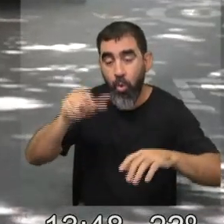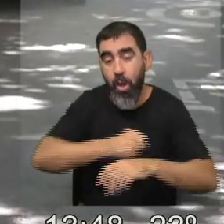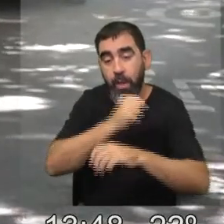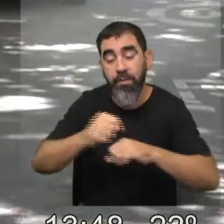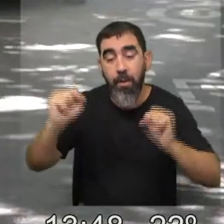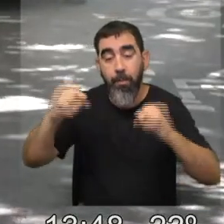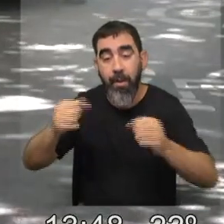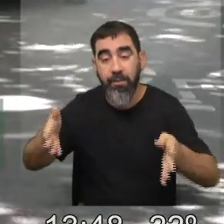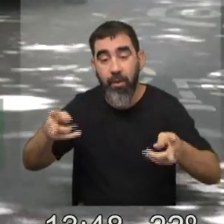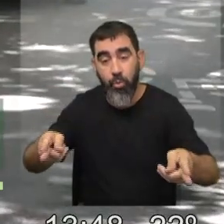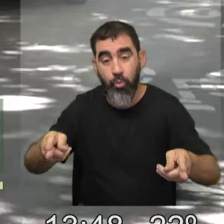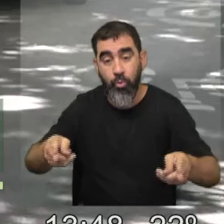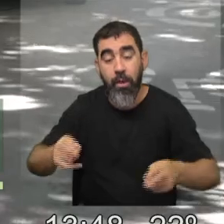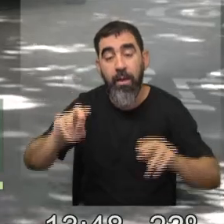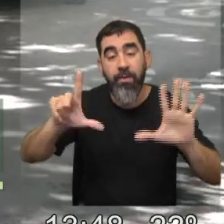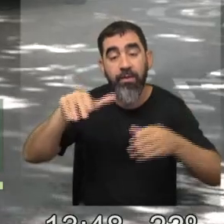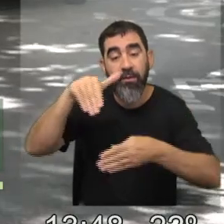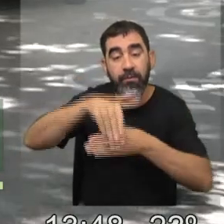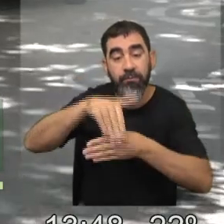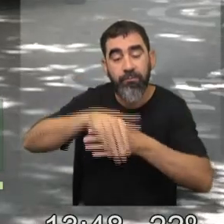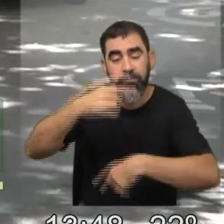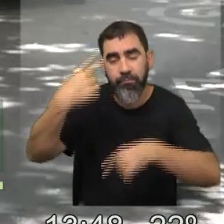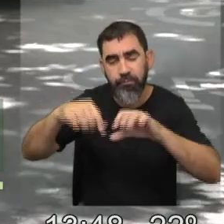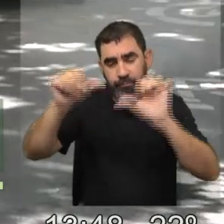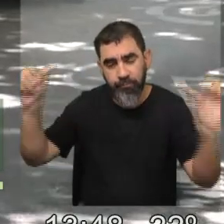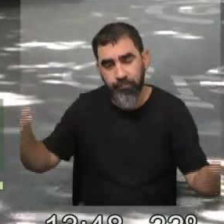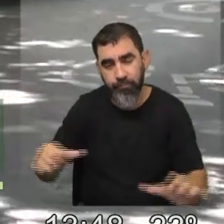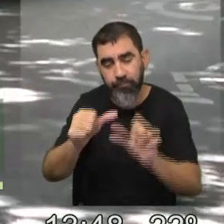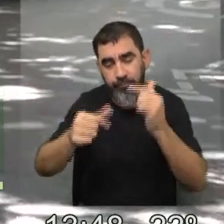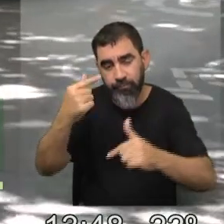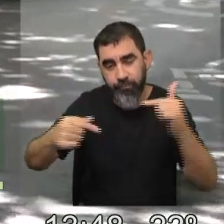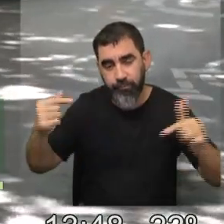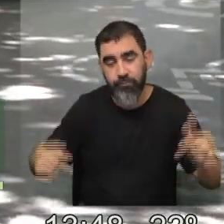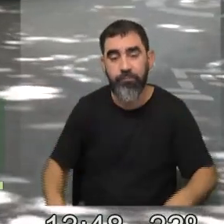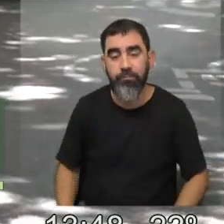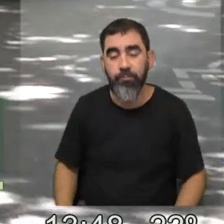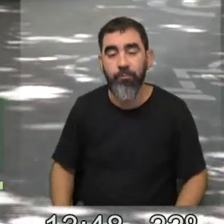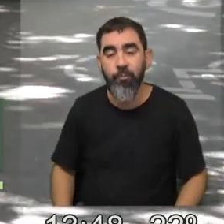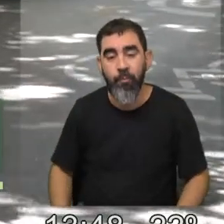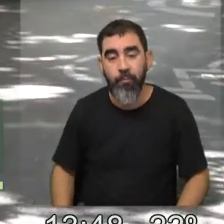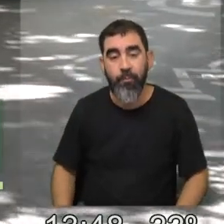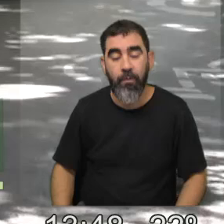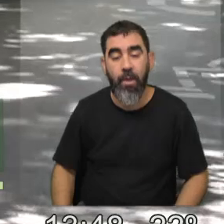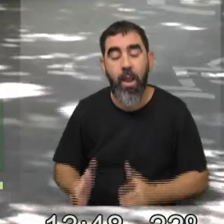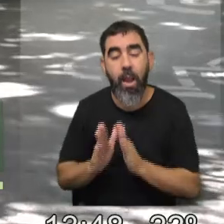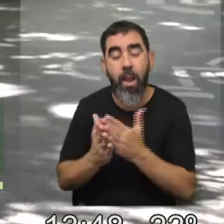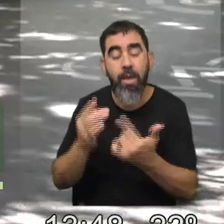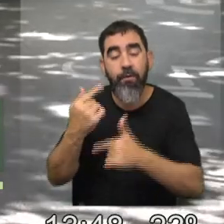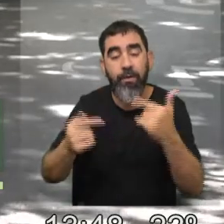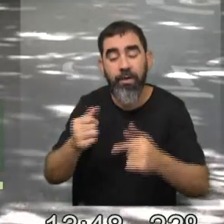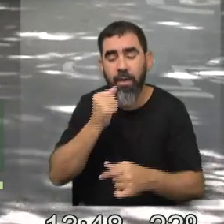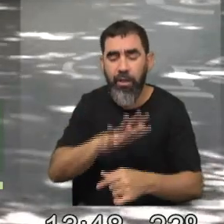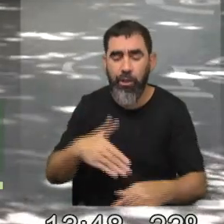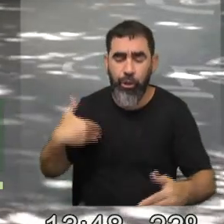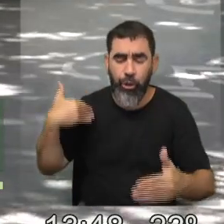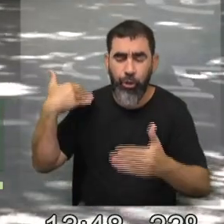Paysandú y que a partir de las 19 horas va a tener distintas actividades por parte de los libreros, de las librerías que